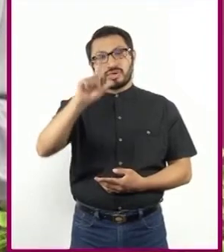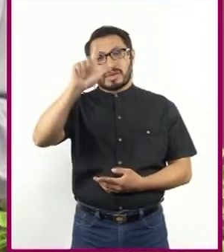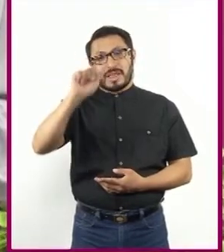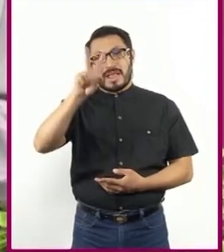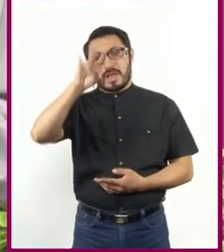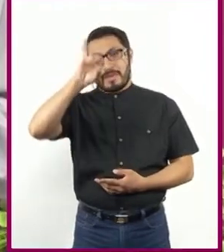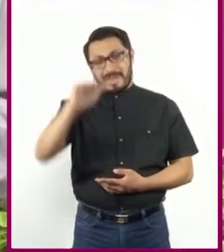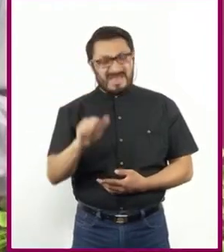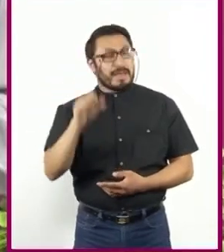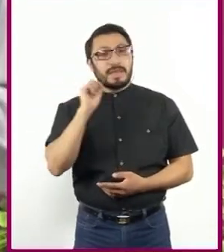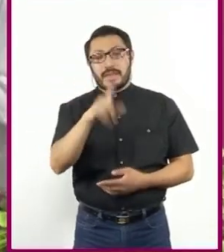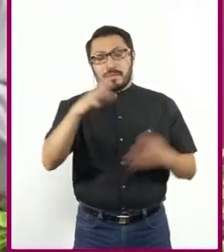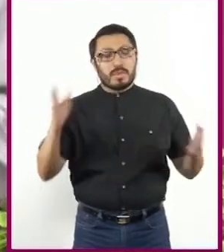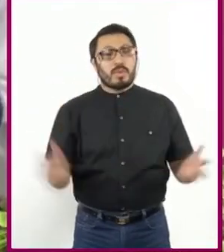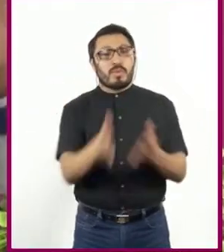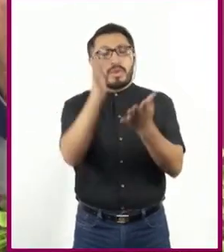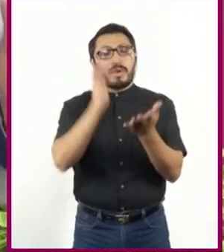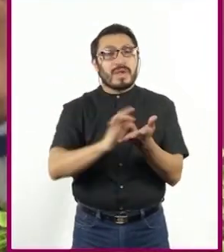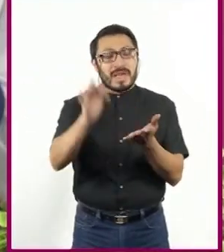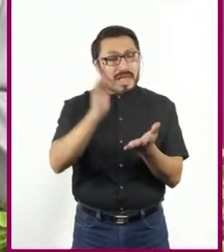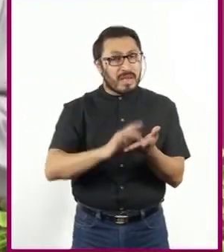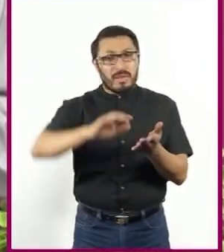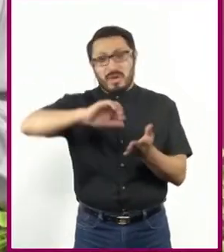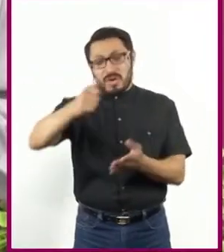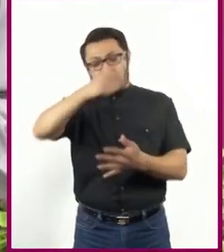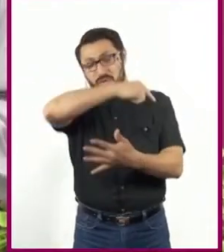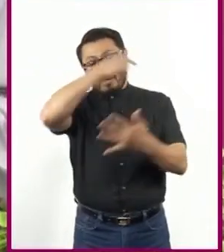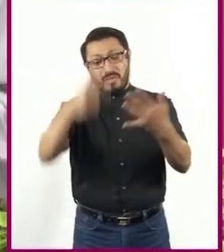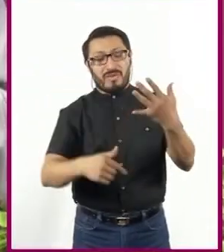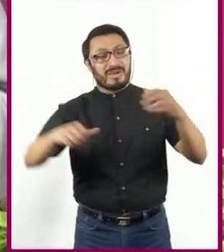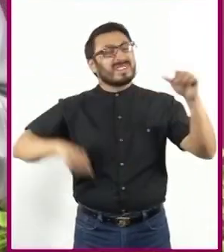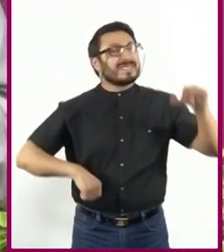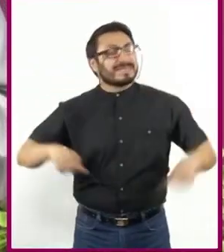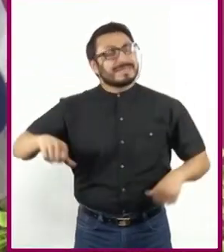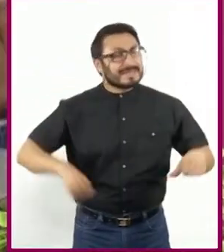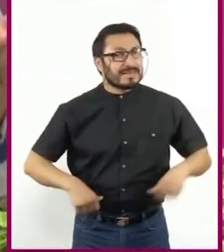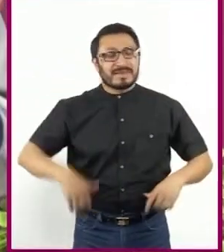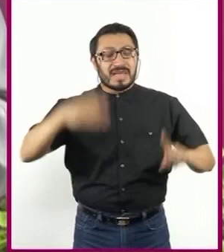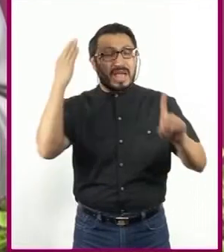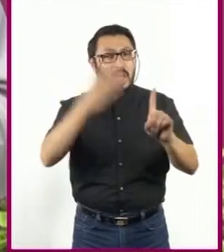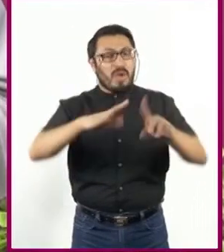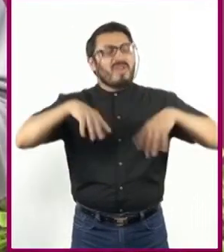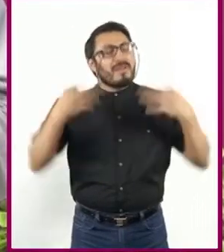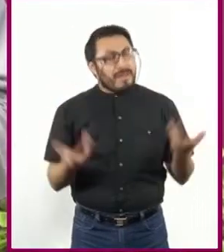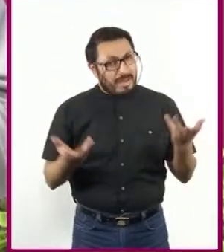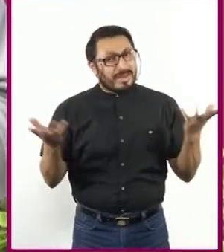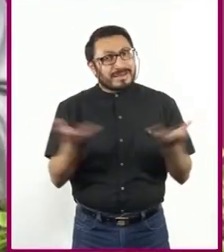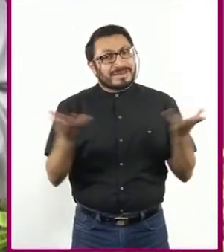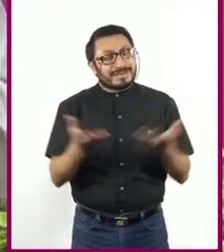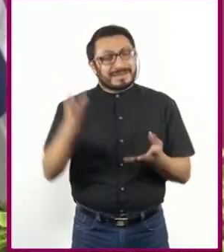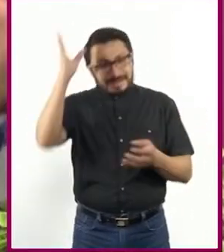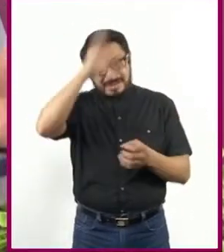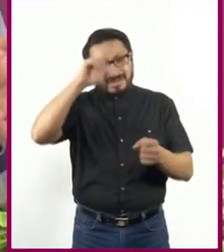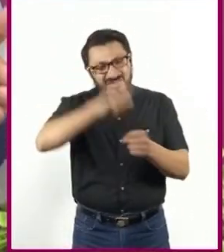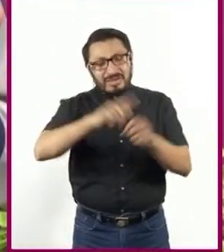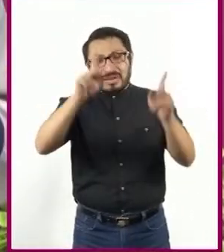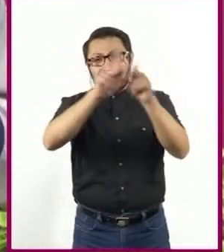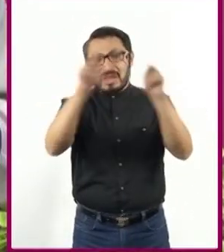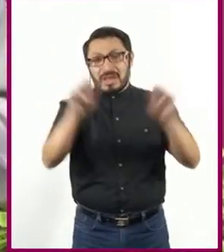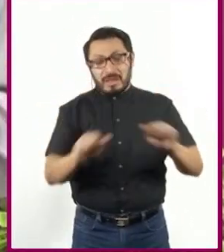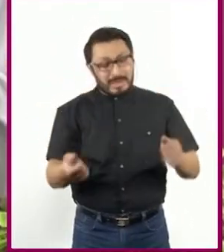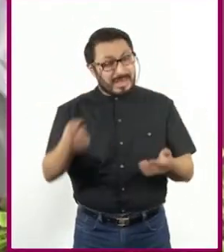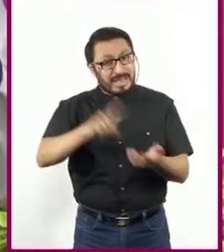Asimismo, promueve y apoya otro conjunto de actividades que buscan generar una cultura de paz en las